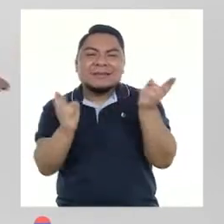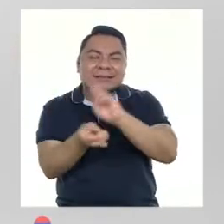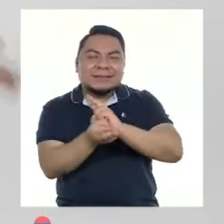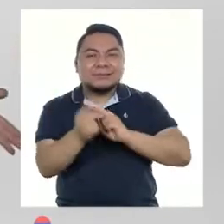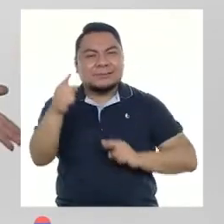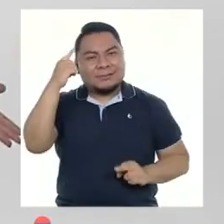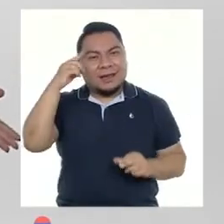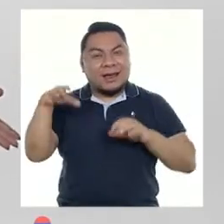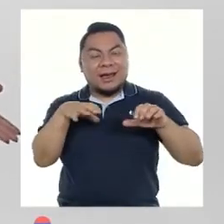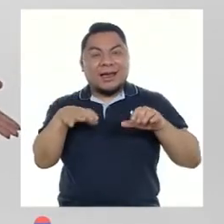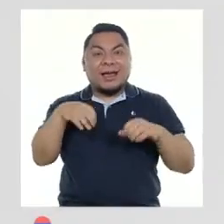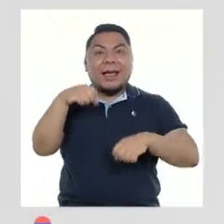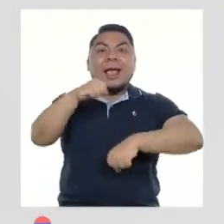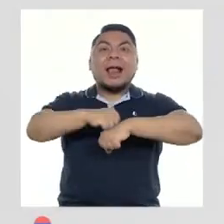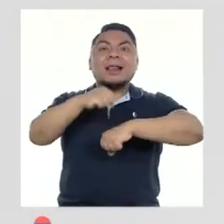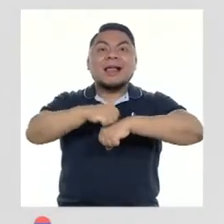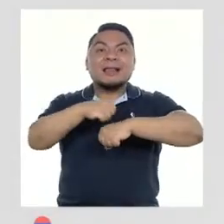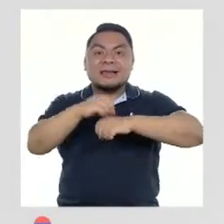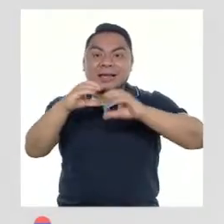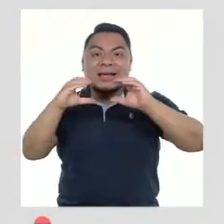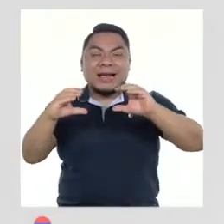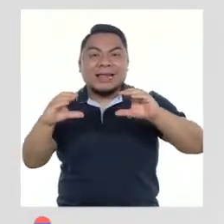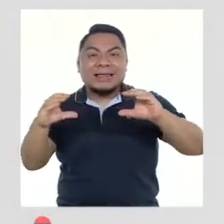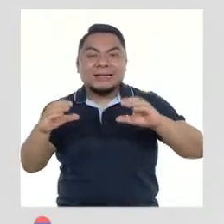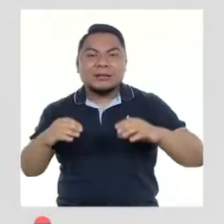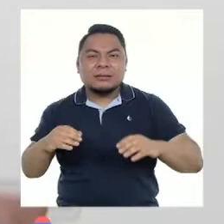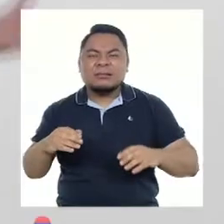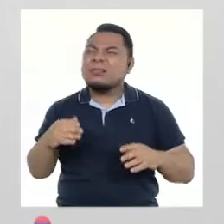hacer ecoladrillos. ¿Eco qué?